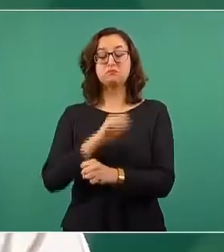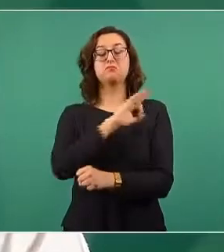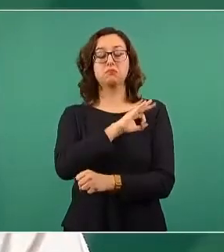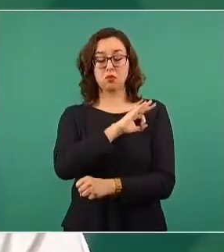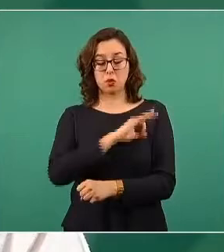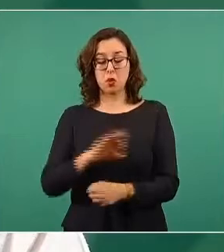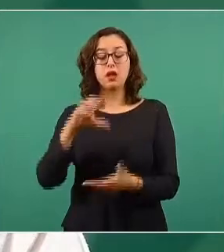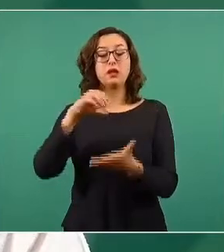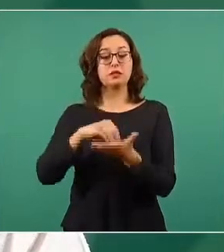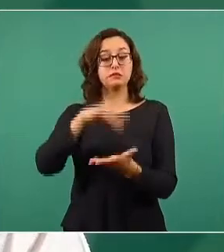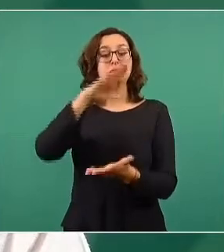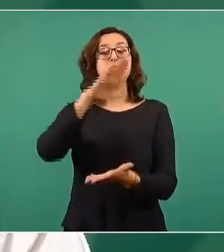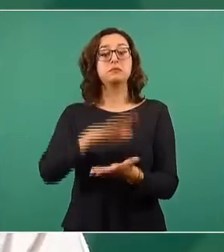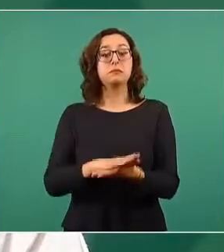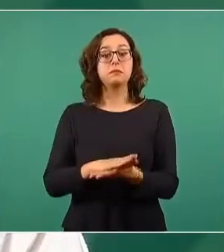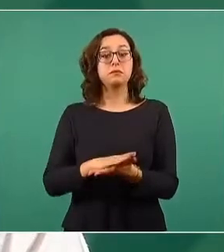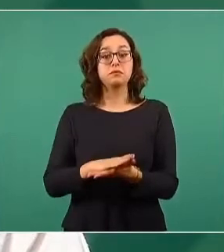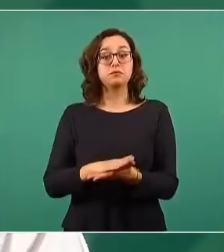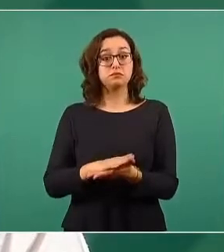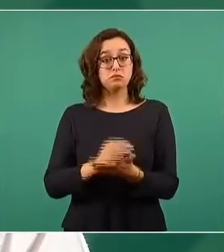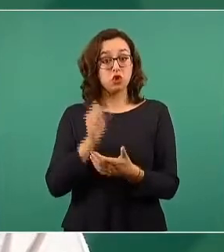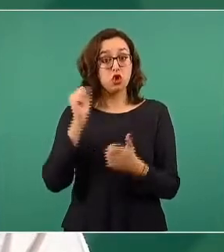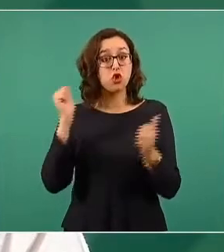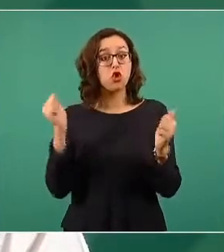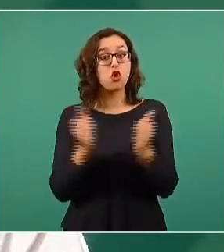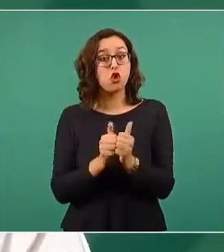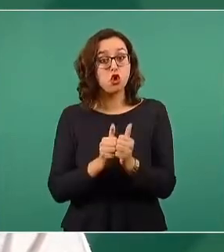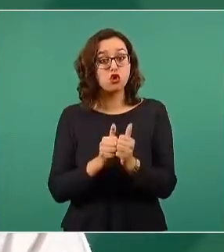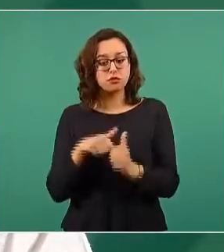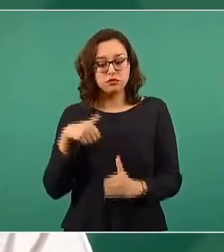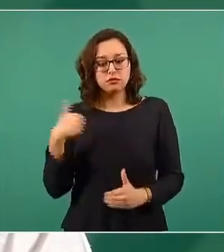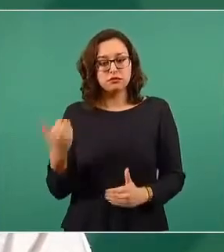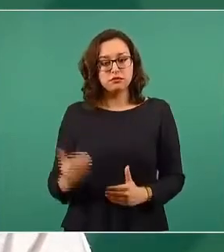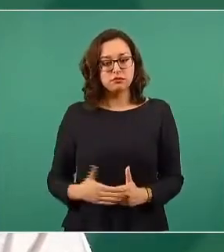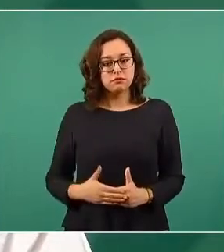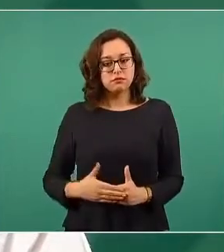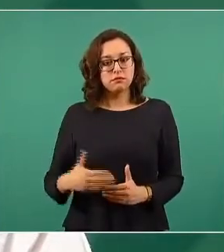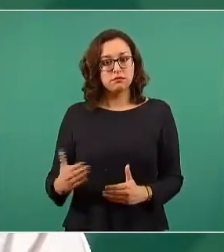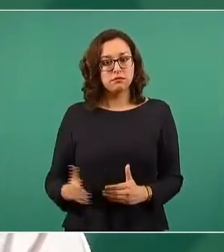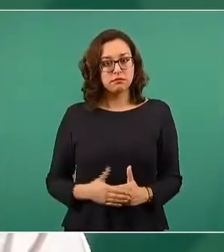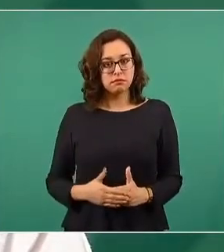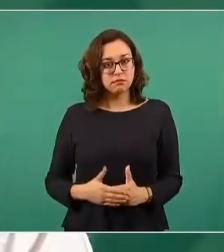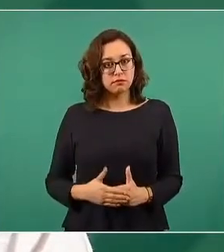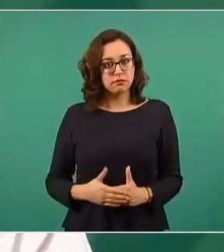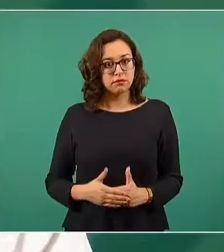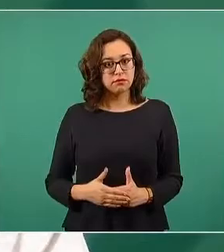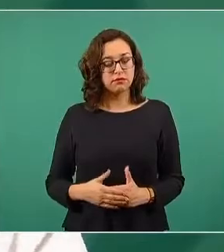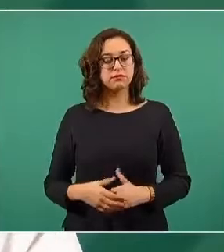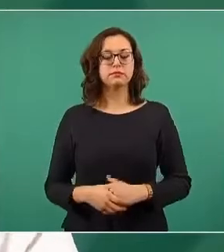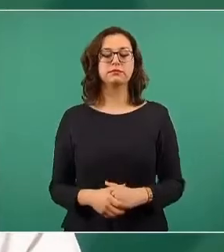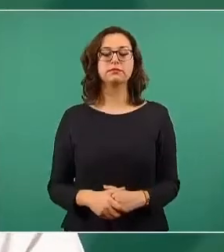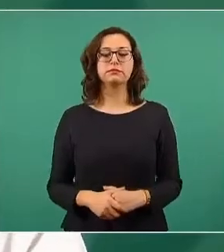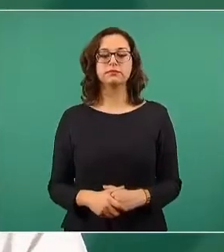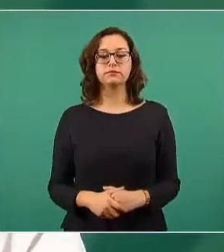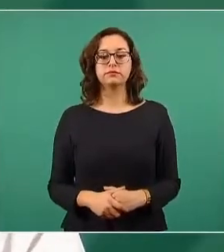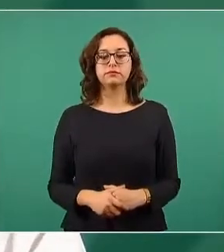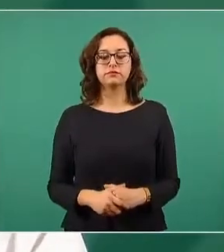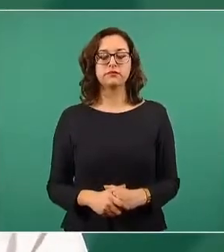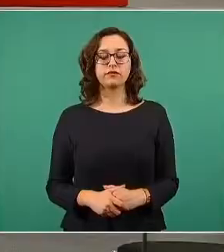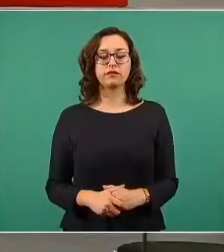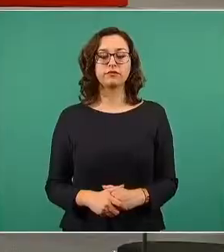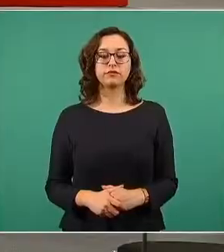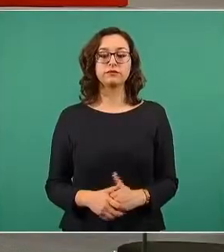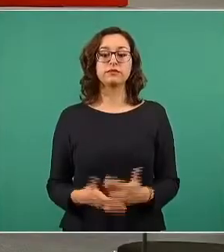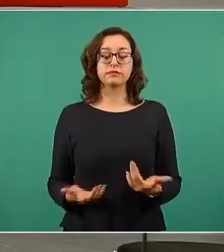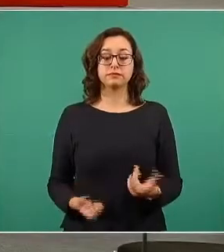para vacunarse si es que están con 10 o más semanas de embarazo. Y en este